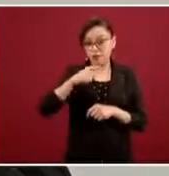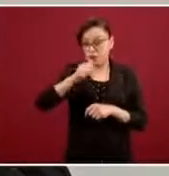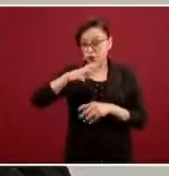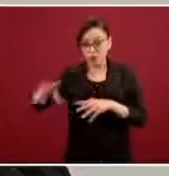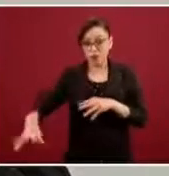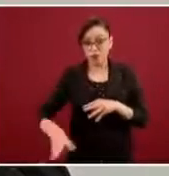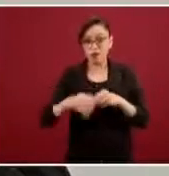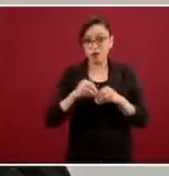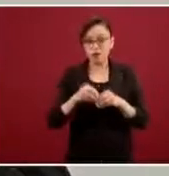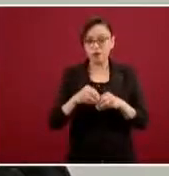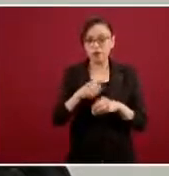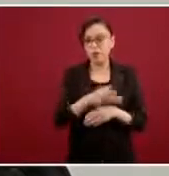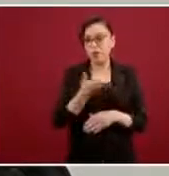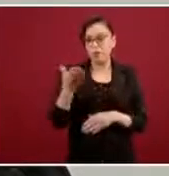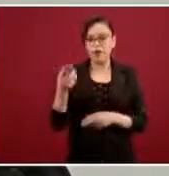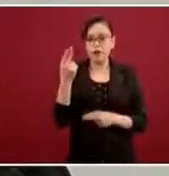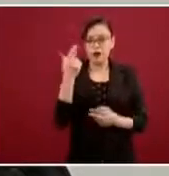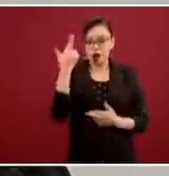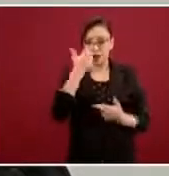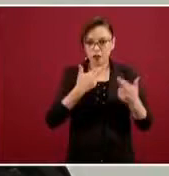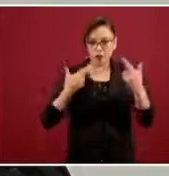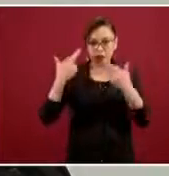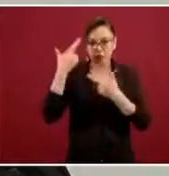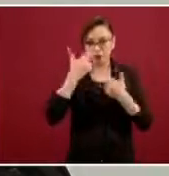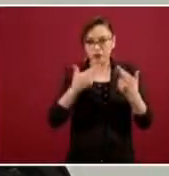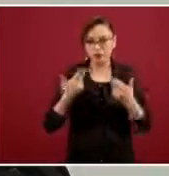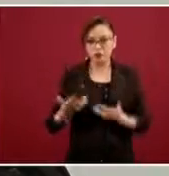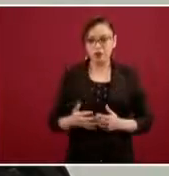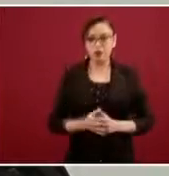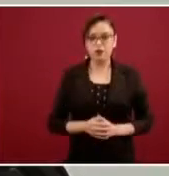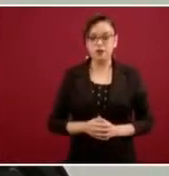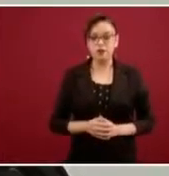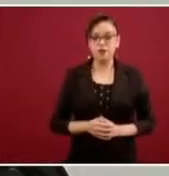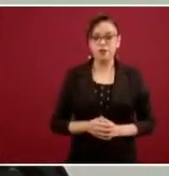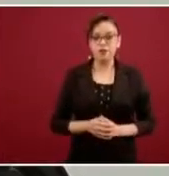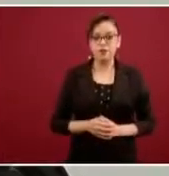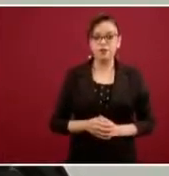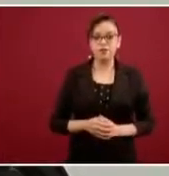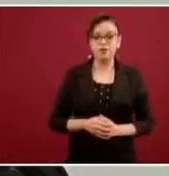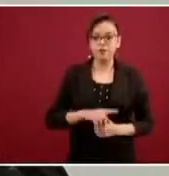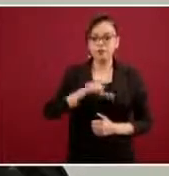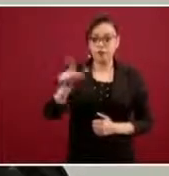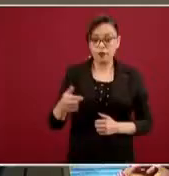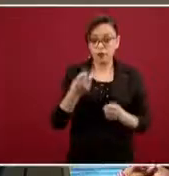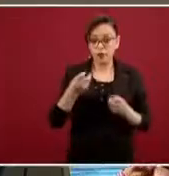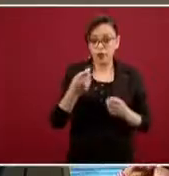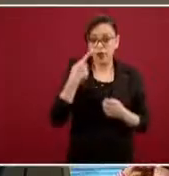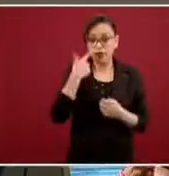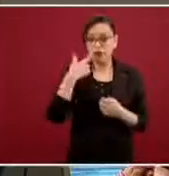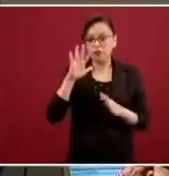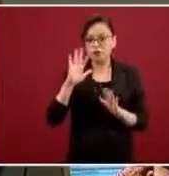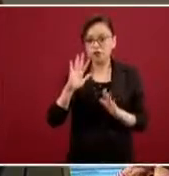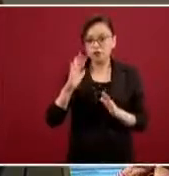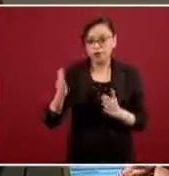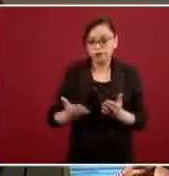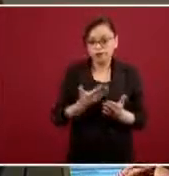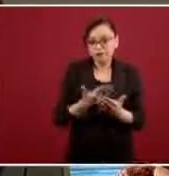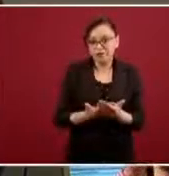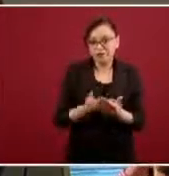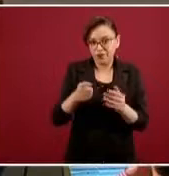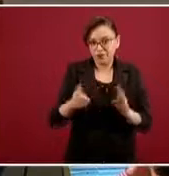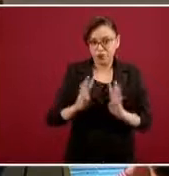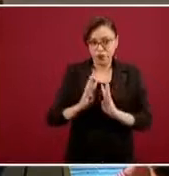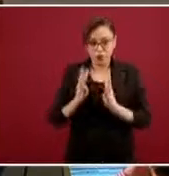que revisarán y se pondrá a consideración en el Pleno del Consejo para